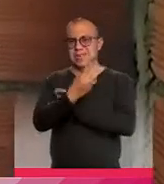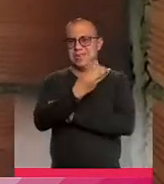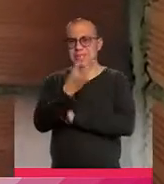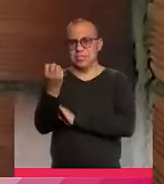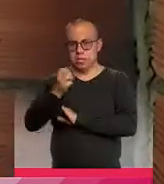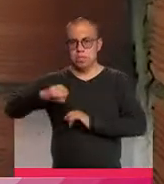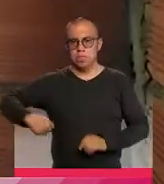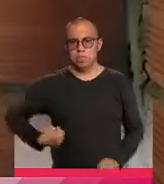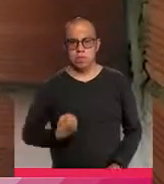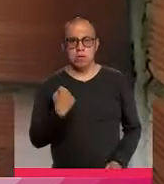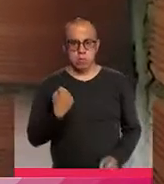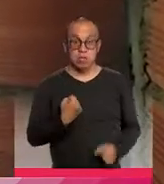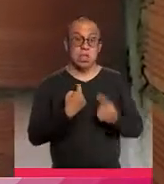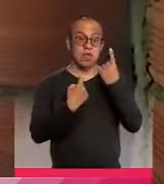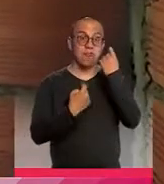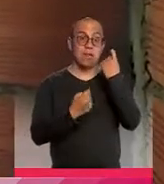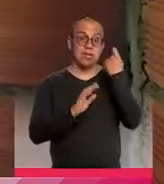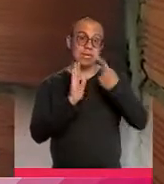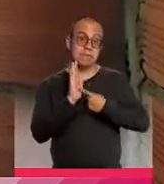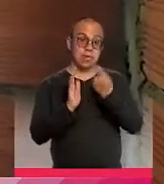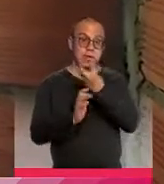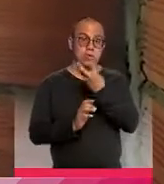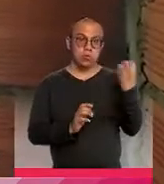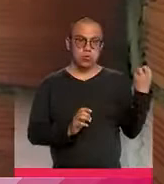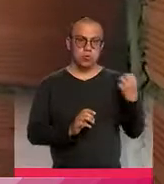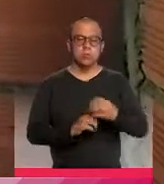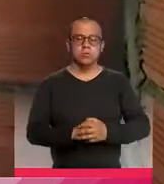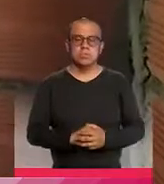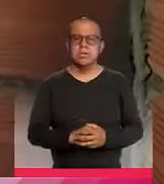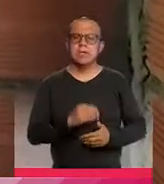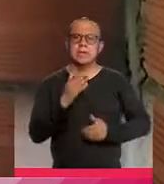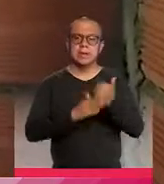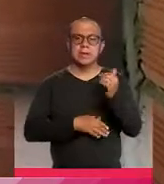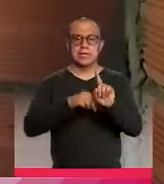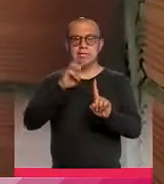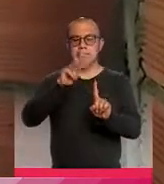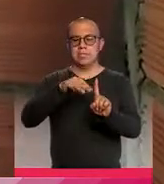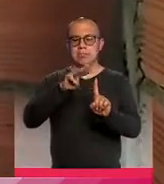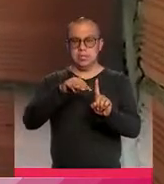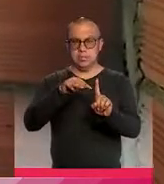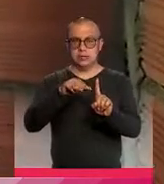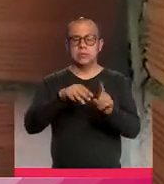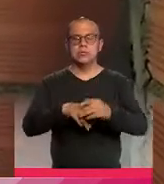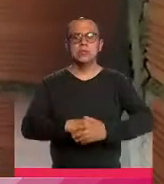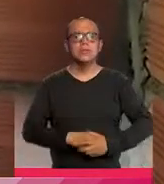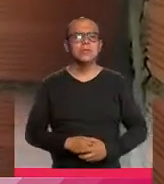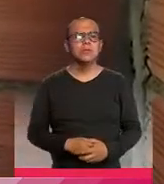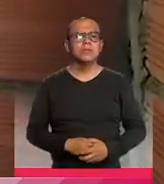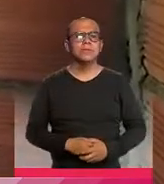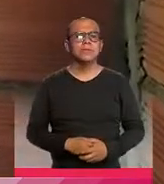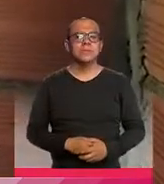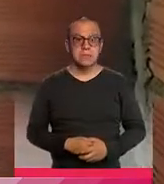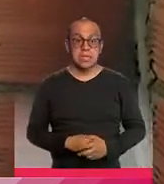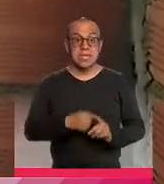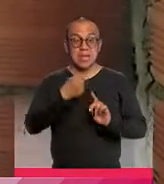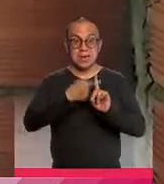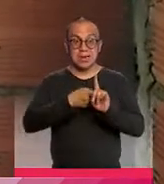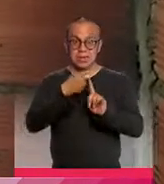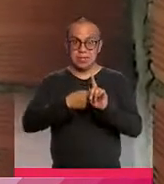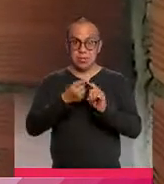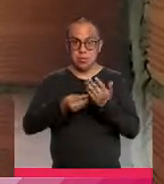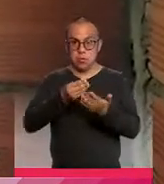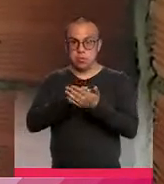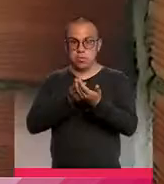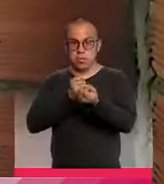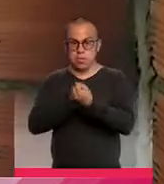2.300 mercados, faltan 1.800. Inicialmente era por 3 meses y arriendo solidario, igualmente